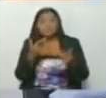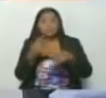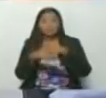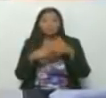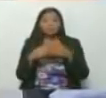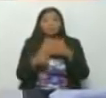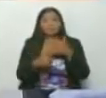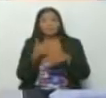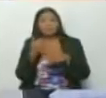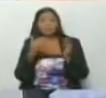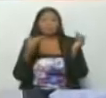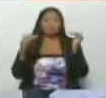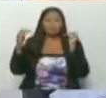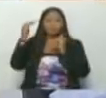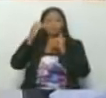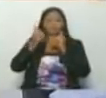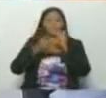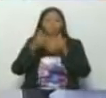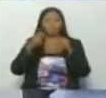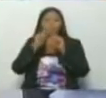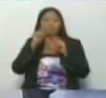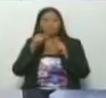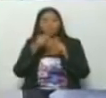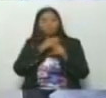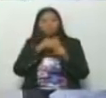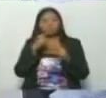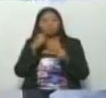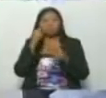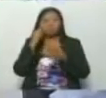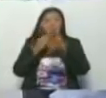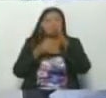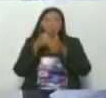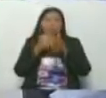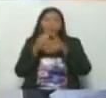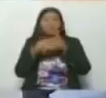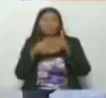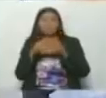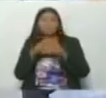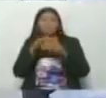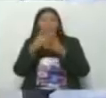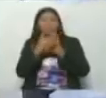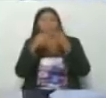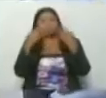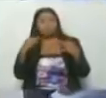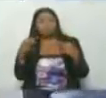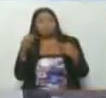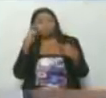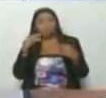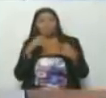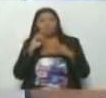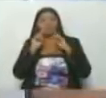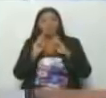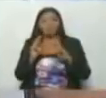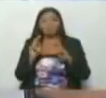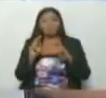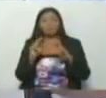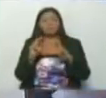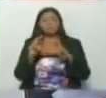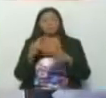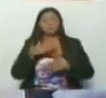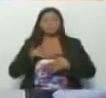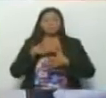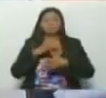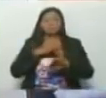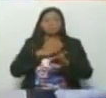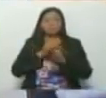ser mucho más elevada de la que se puede registrar en condición anormal para dar resultados satisfactorios para nuestros